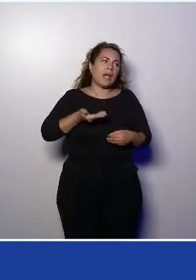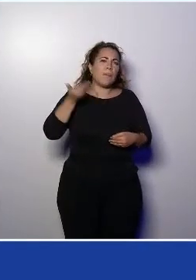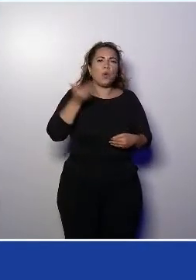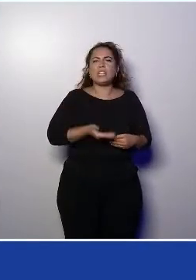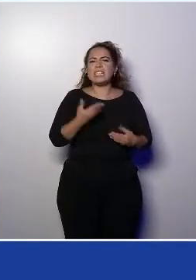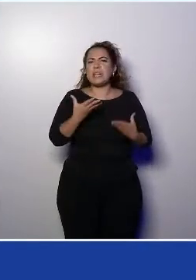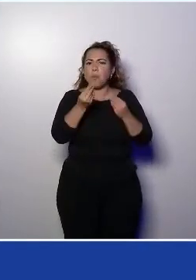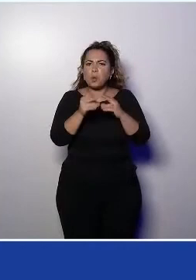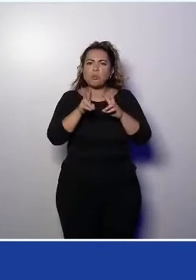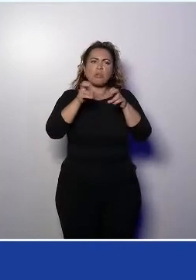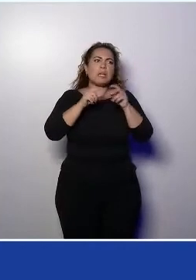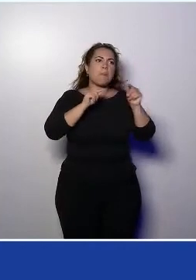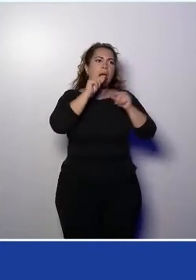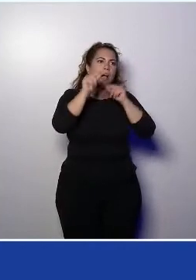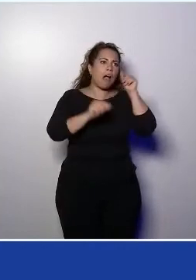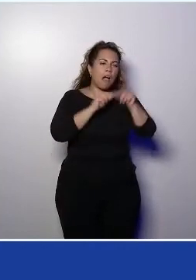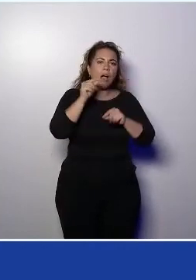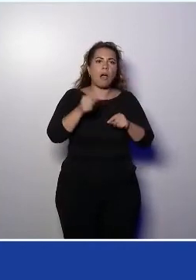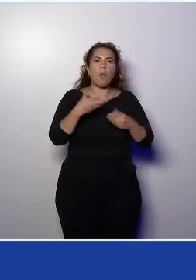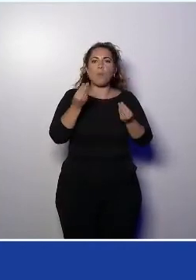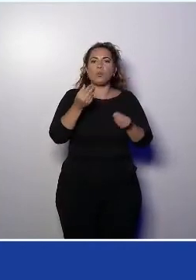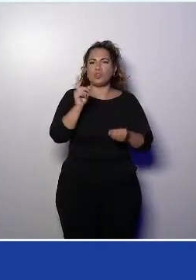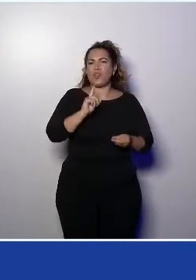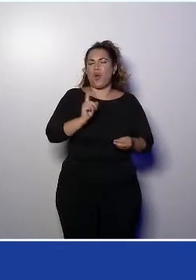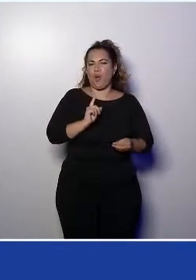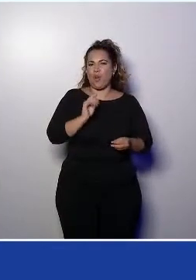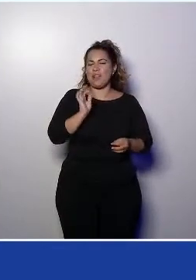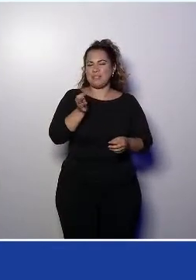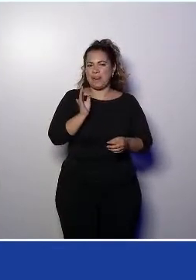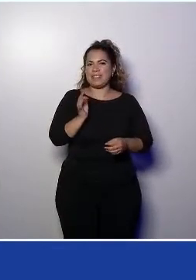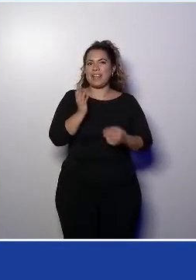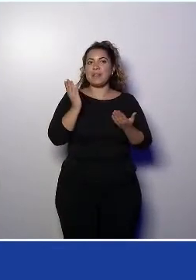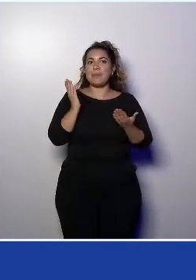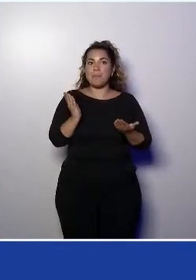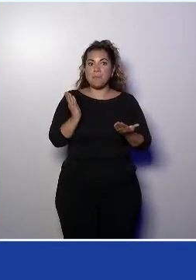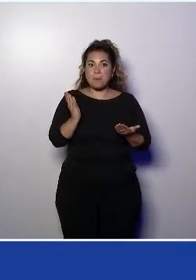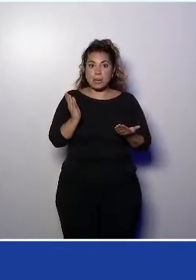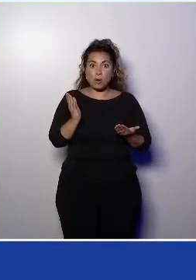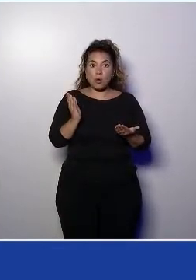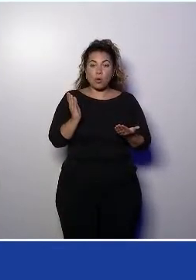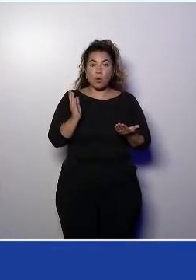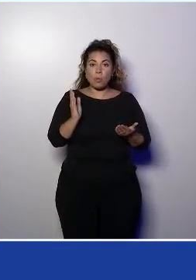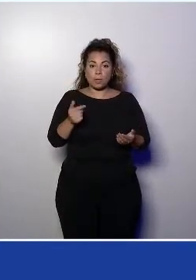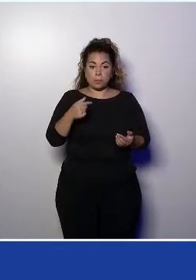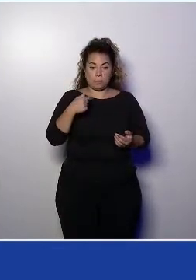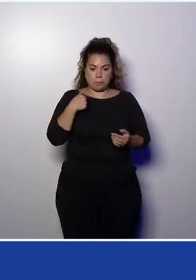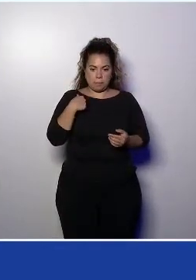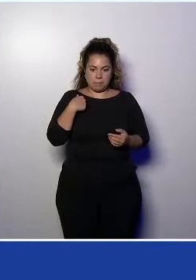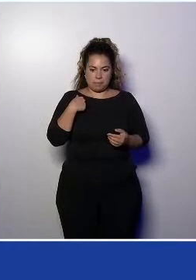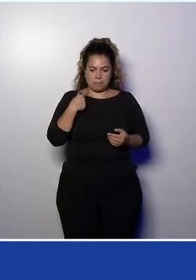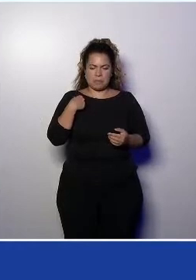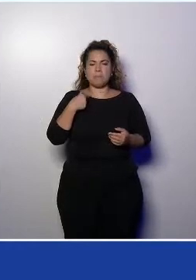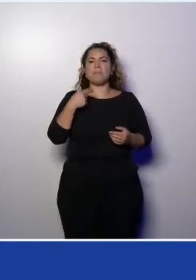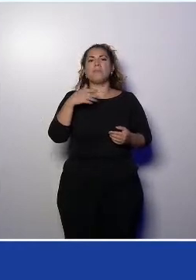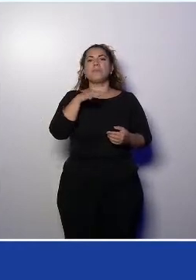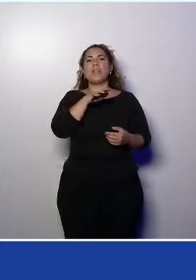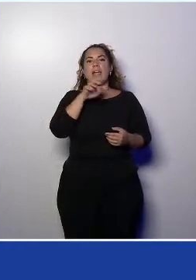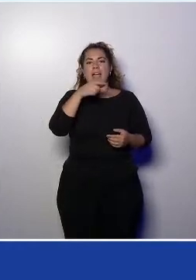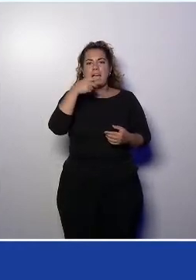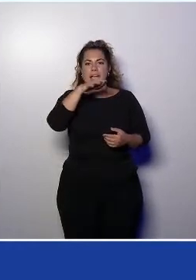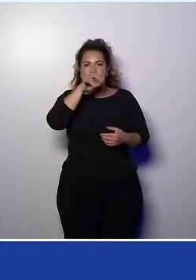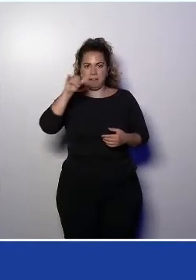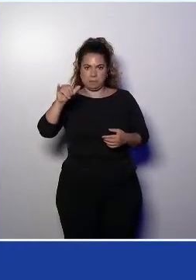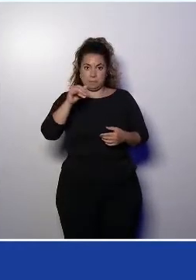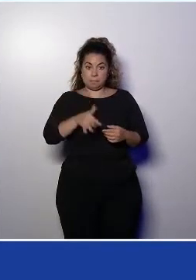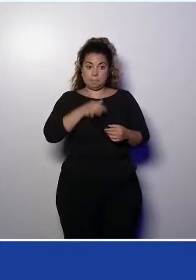las emisiones de gases de efecto invernadero en la región, según nuestro inventario del GEI y